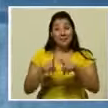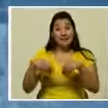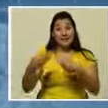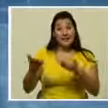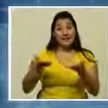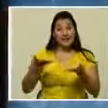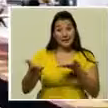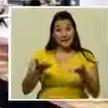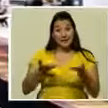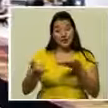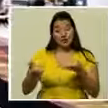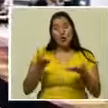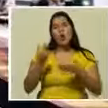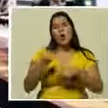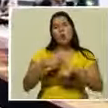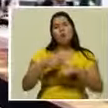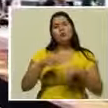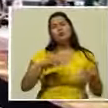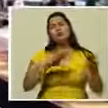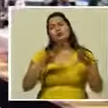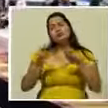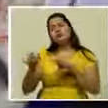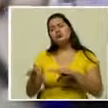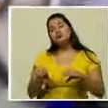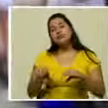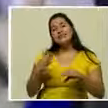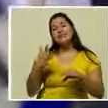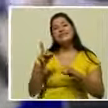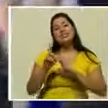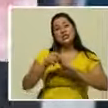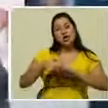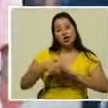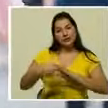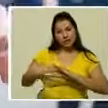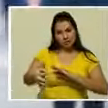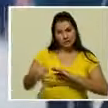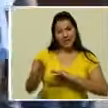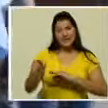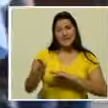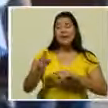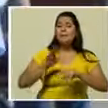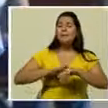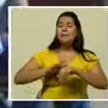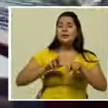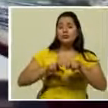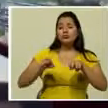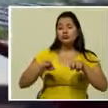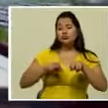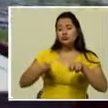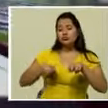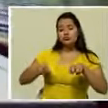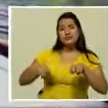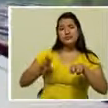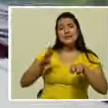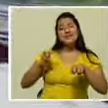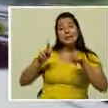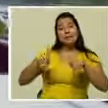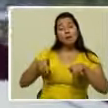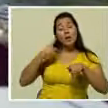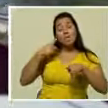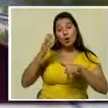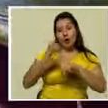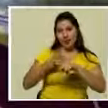por al menos 18 horas al día. Este servicio de transporte público tendrá una capacidad de 600 personas por tren y espera transportar más